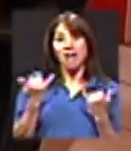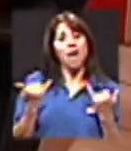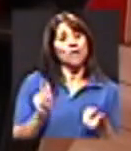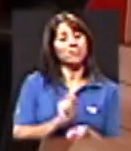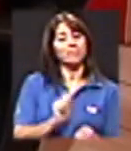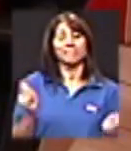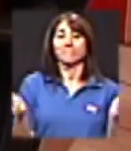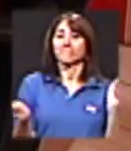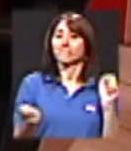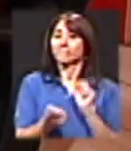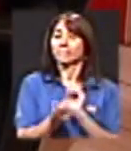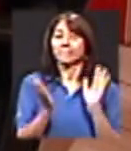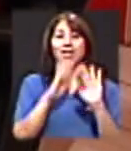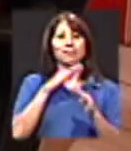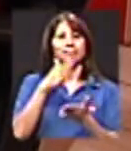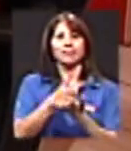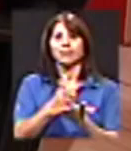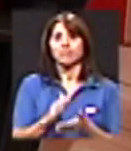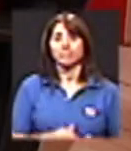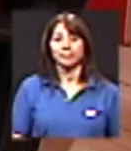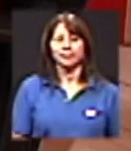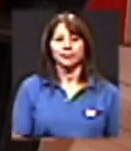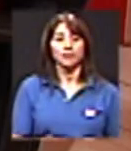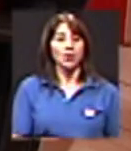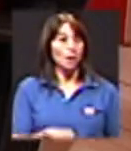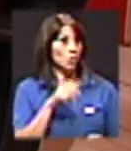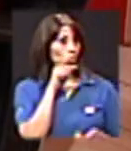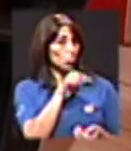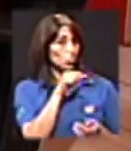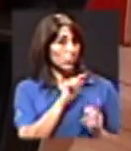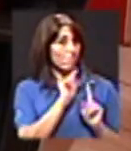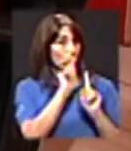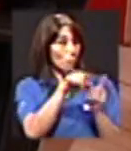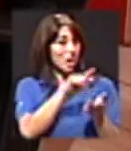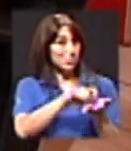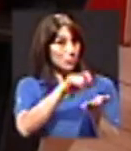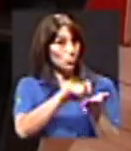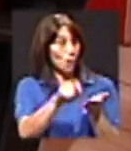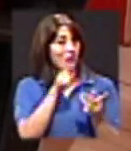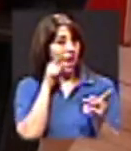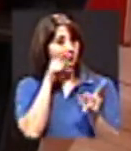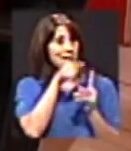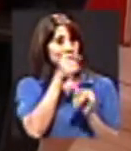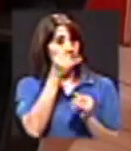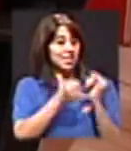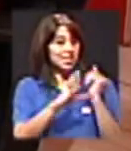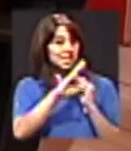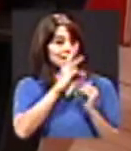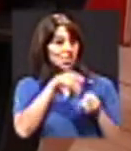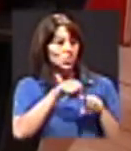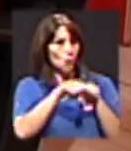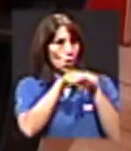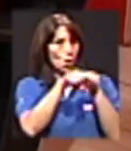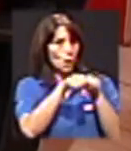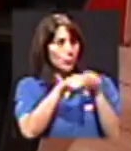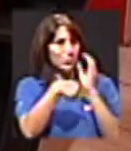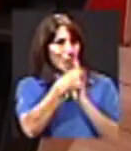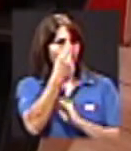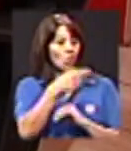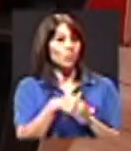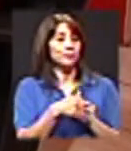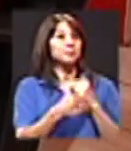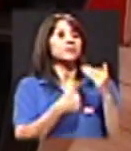No fue más que hasta 6º grado a esta escuela. Va usted a una secundaria